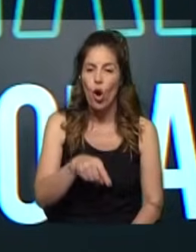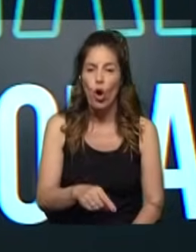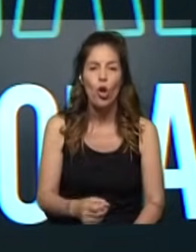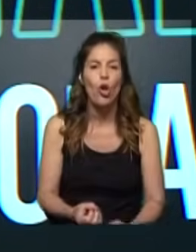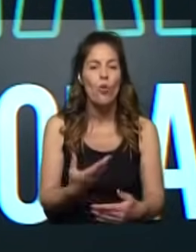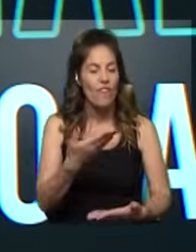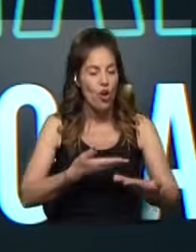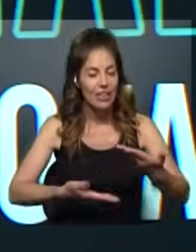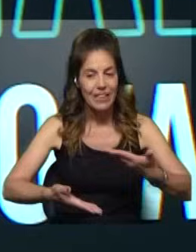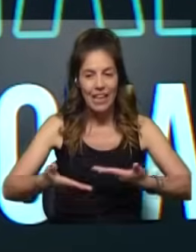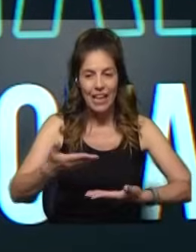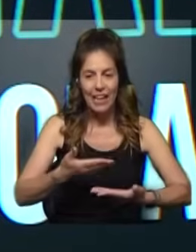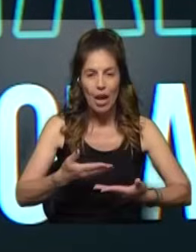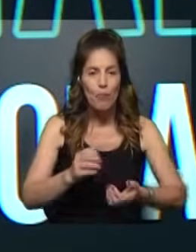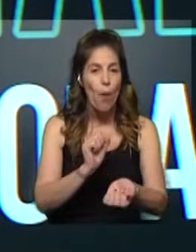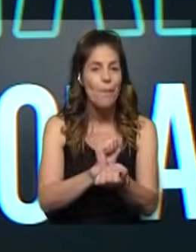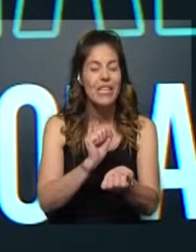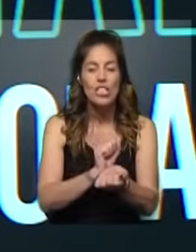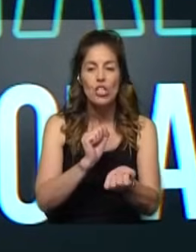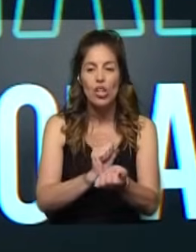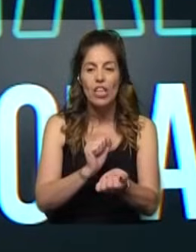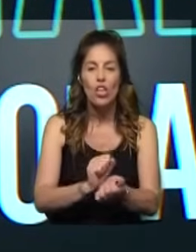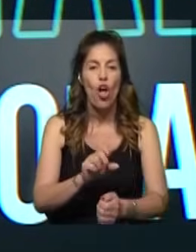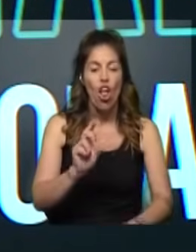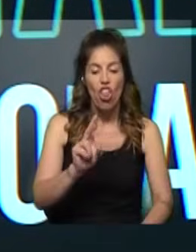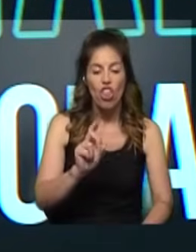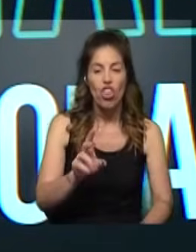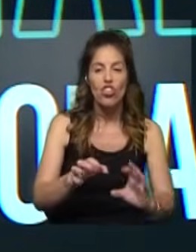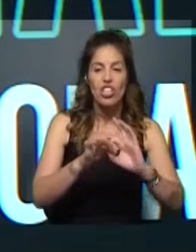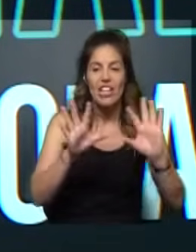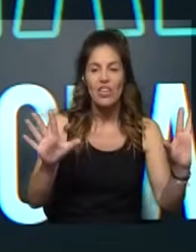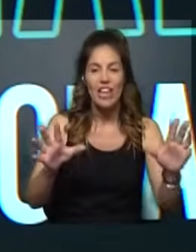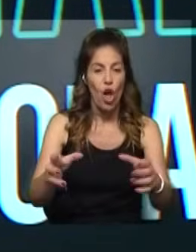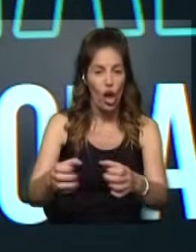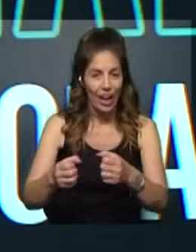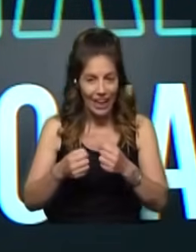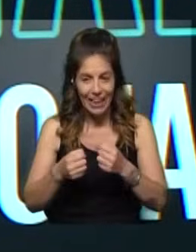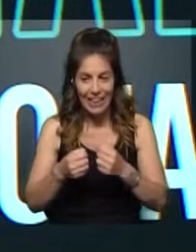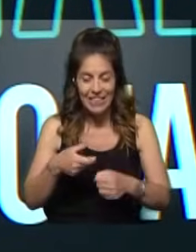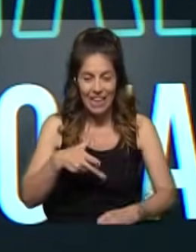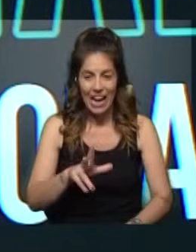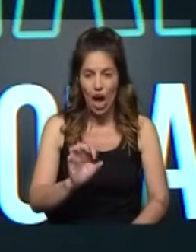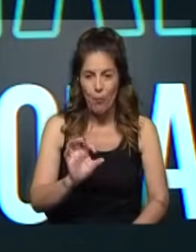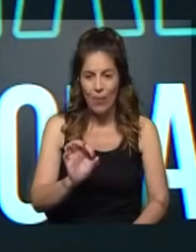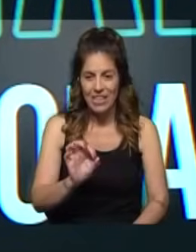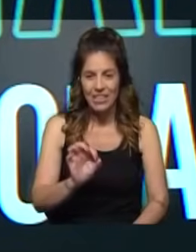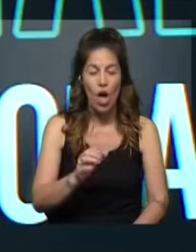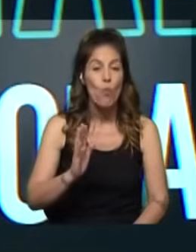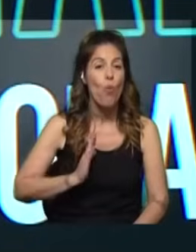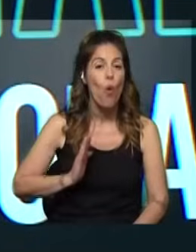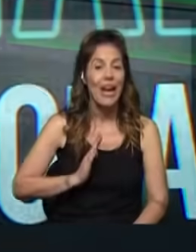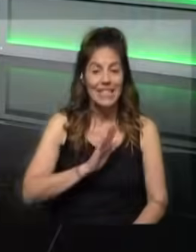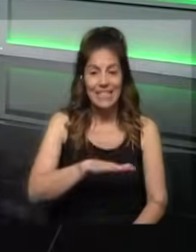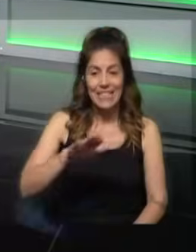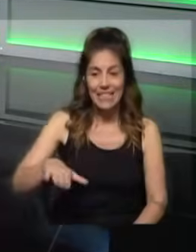nuevo intercambio de prisioneros hubo 12 liberados Rehenes por parte de jamás son mujeres y